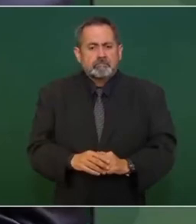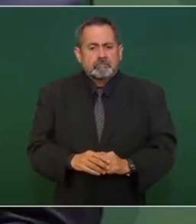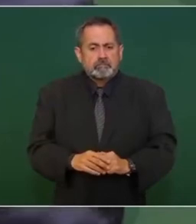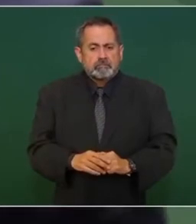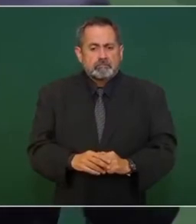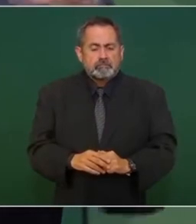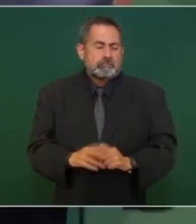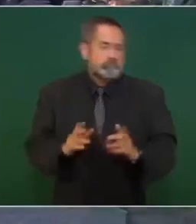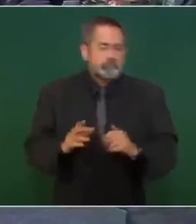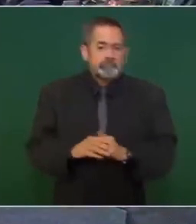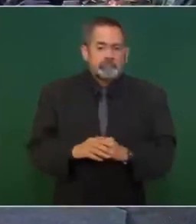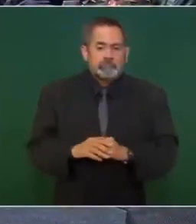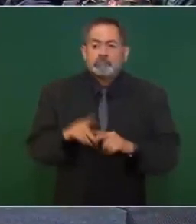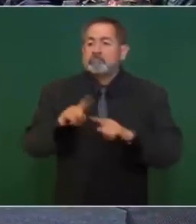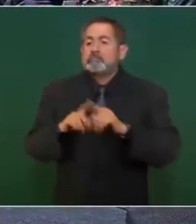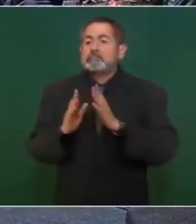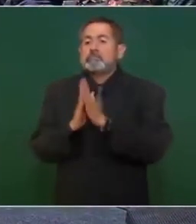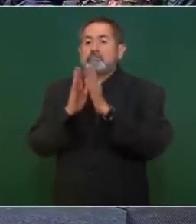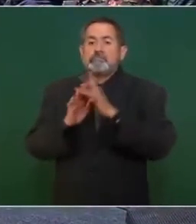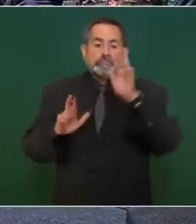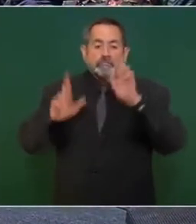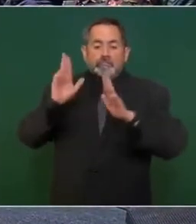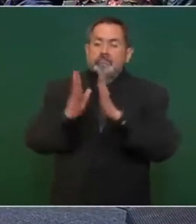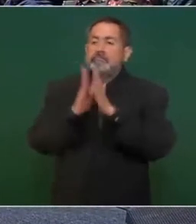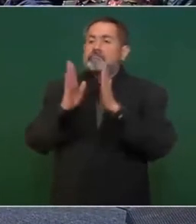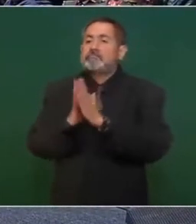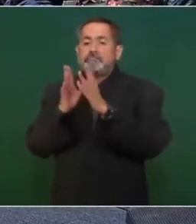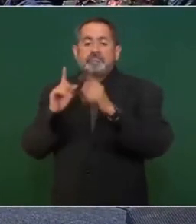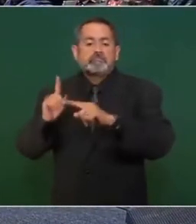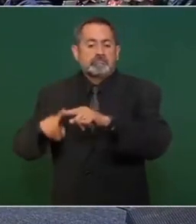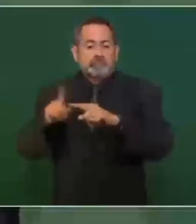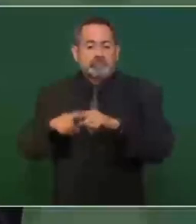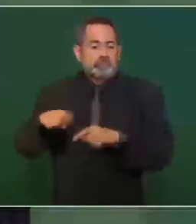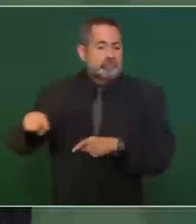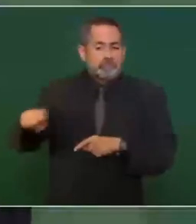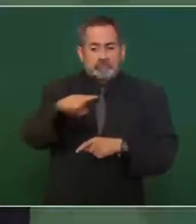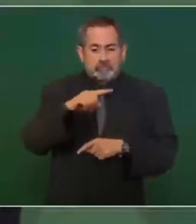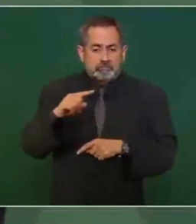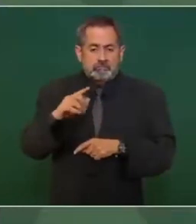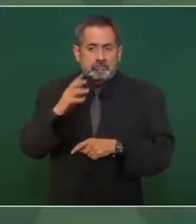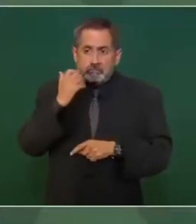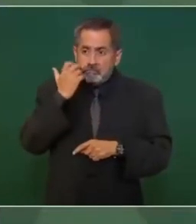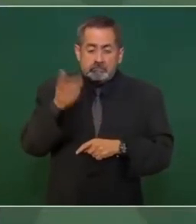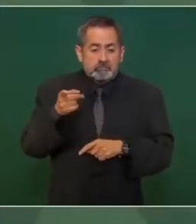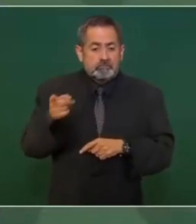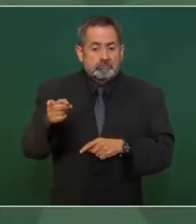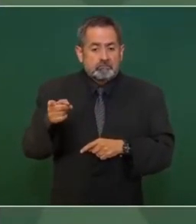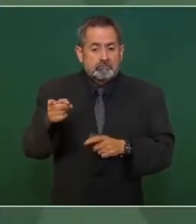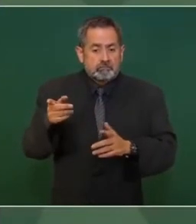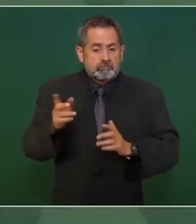Y que participen también pues los que tengan